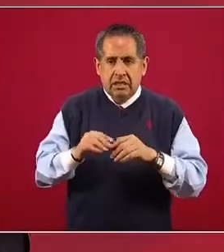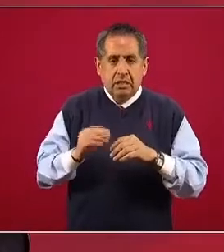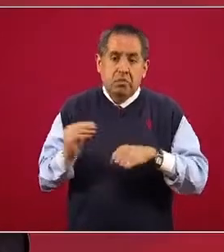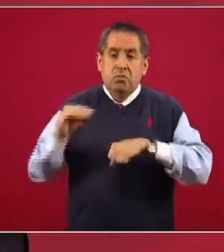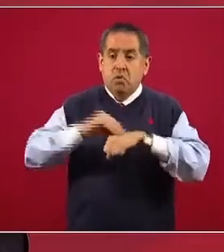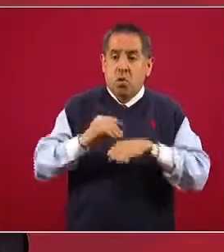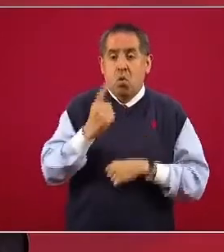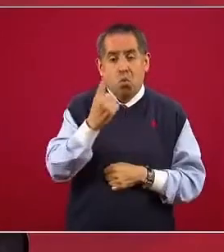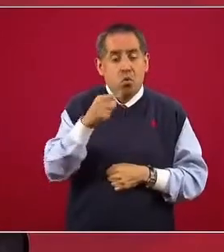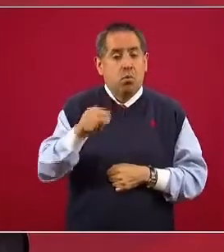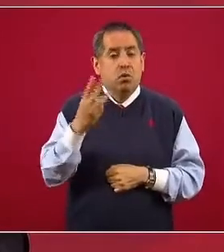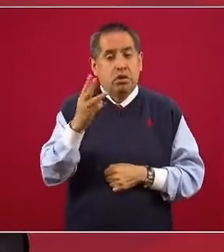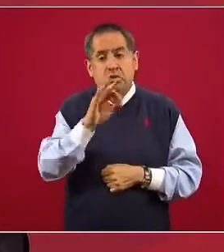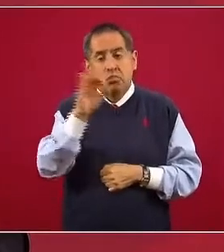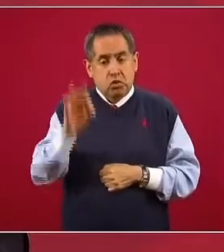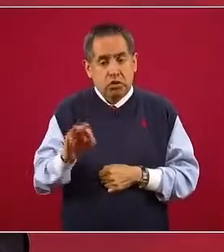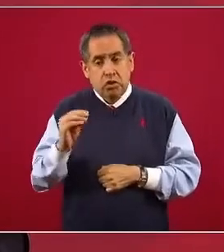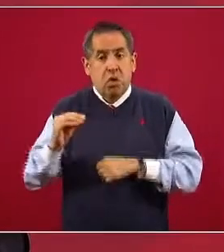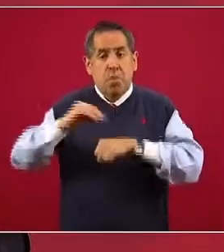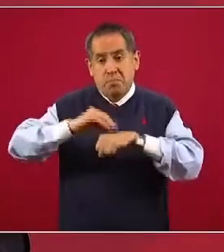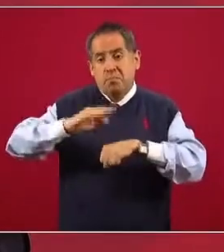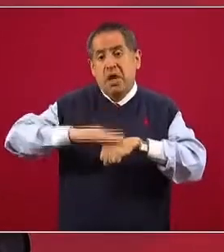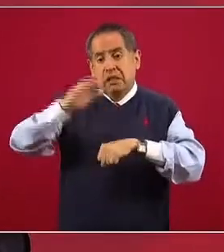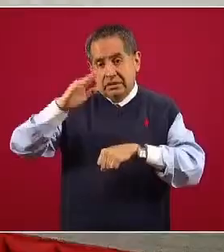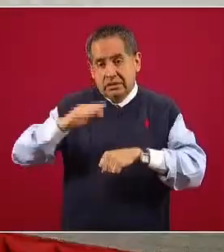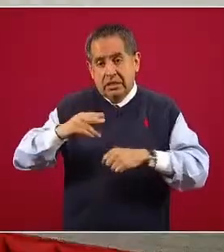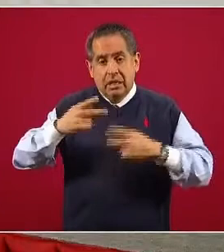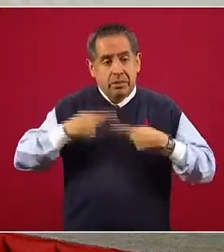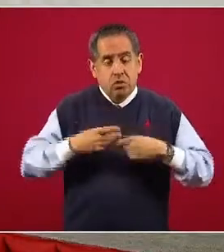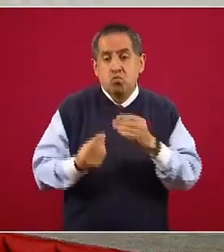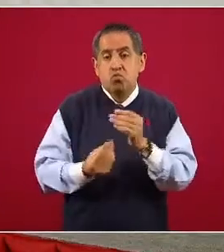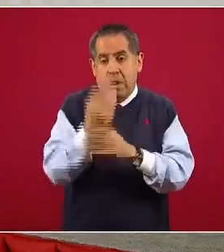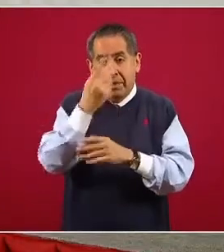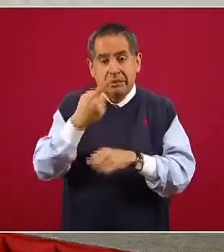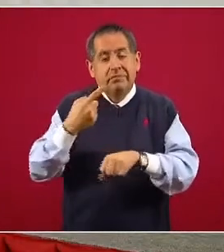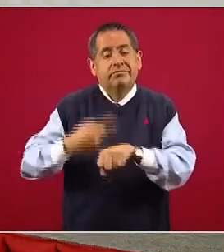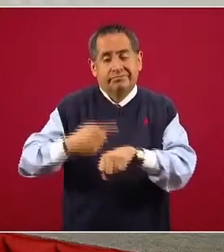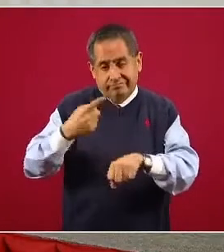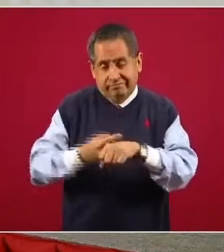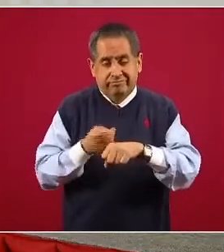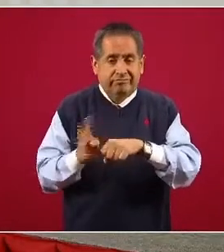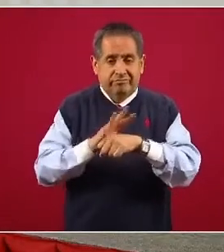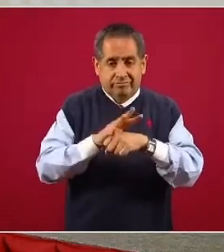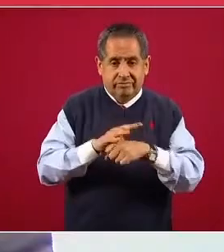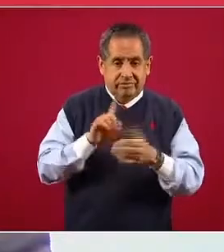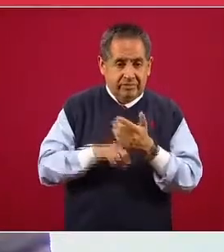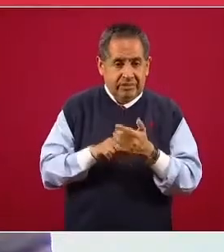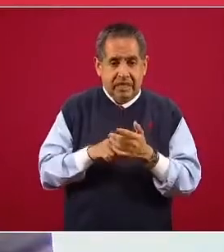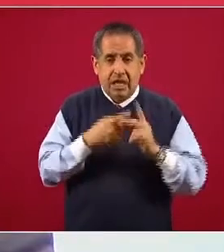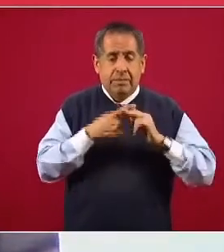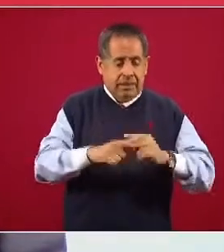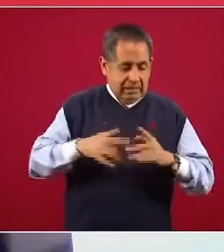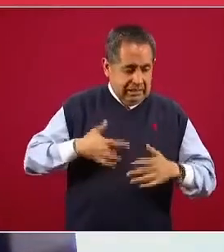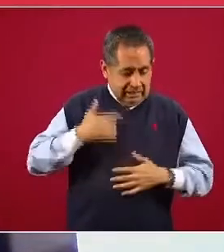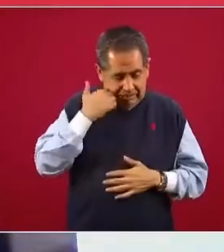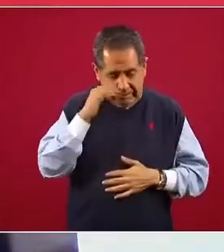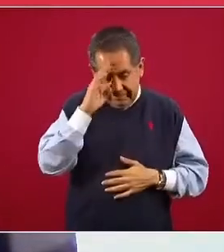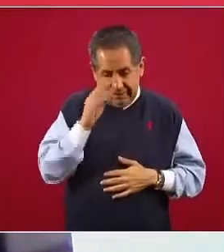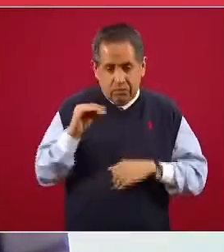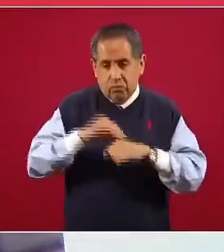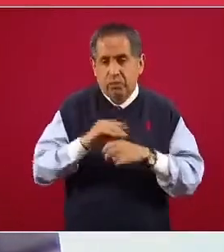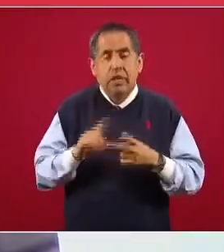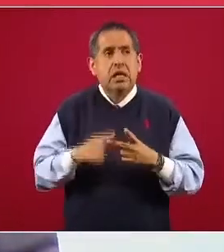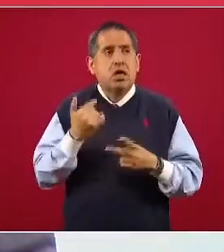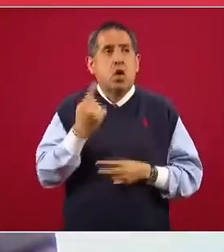de 1.3% en el número de casos nuevos registrados, de acuerdo a su fecha de inicio de los síntomas, y